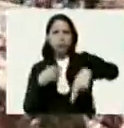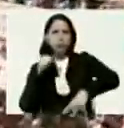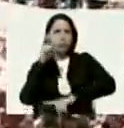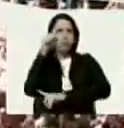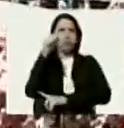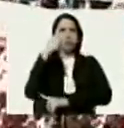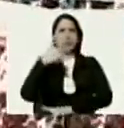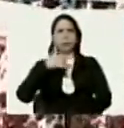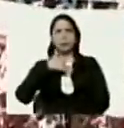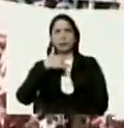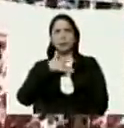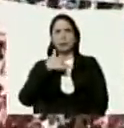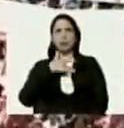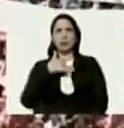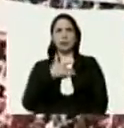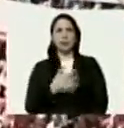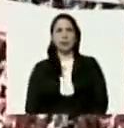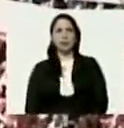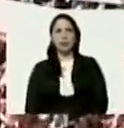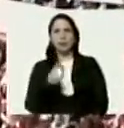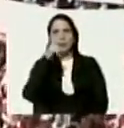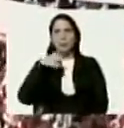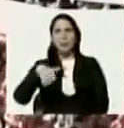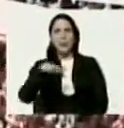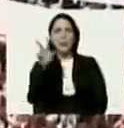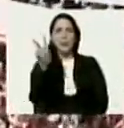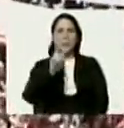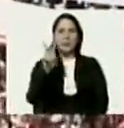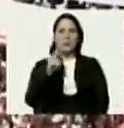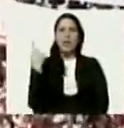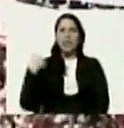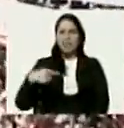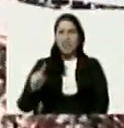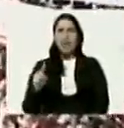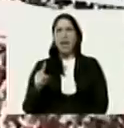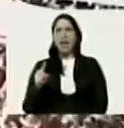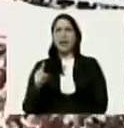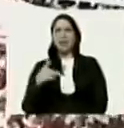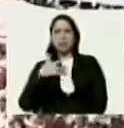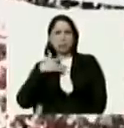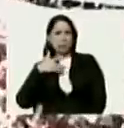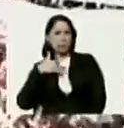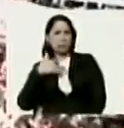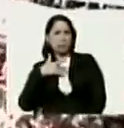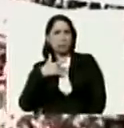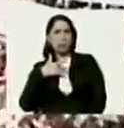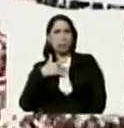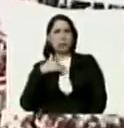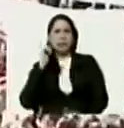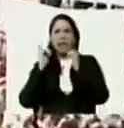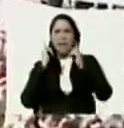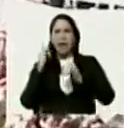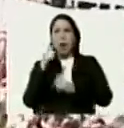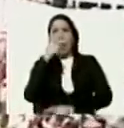revolucionario, el pueblo de Venezuela, ¿tiene motivos para celebrar un año después?